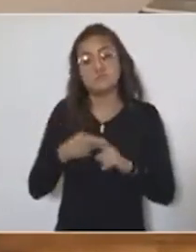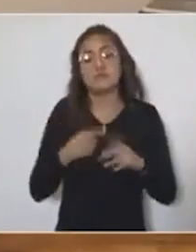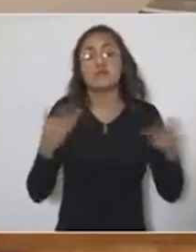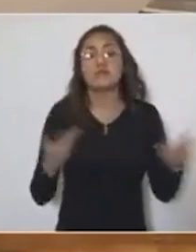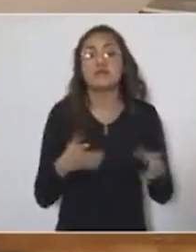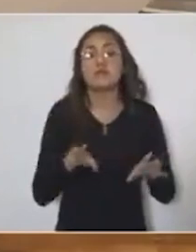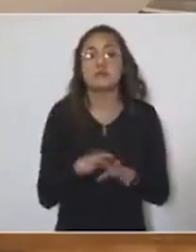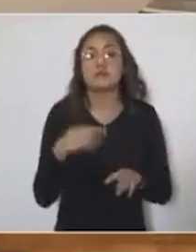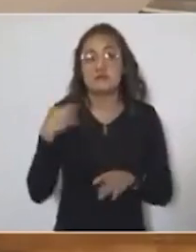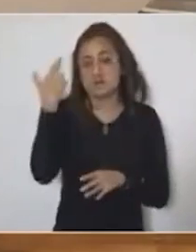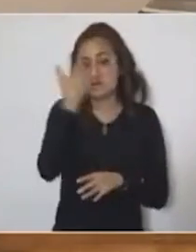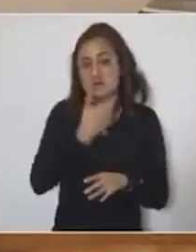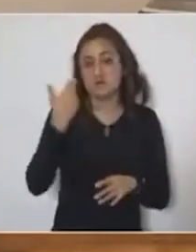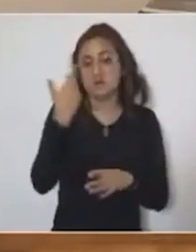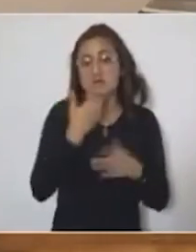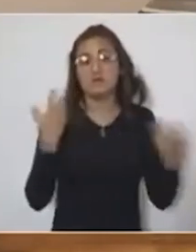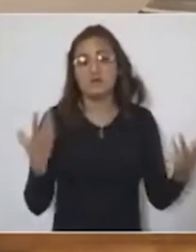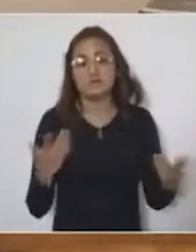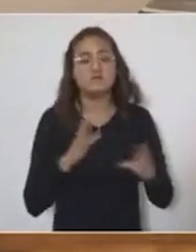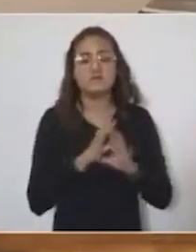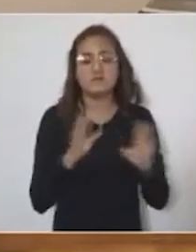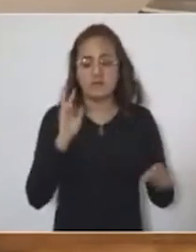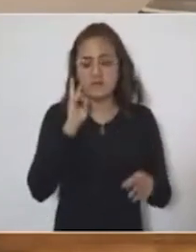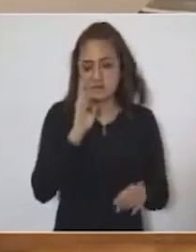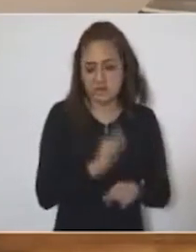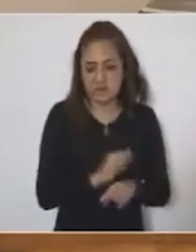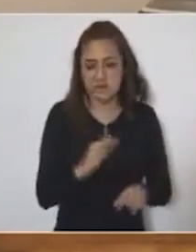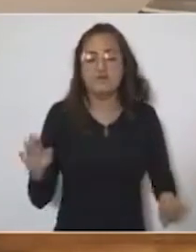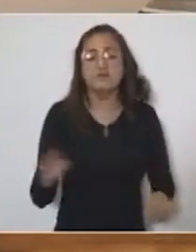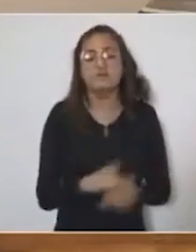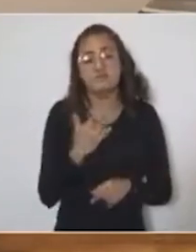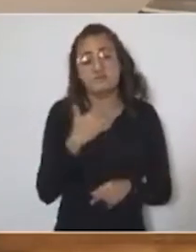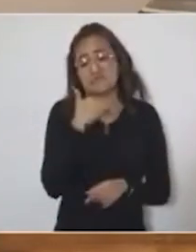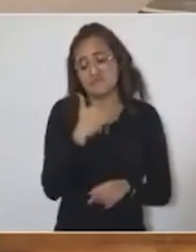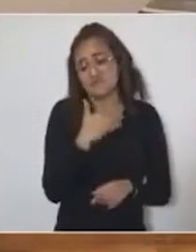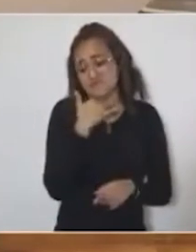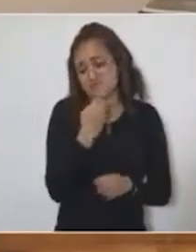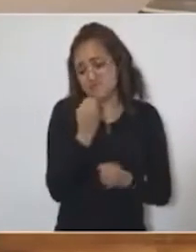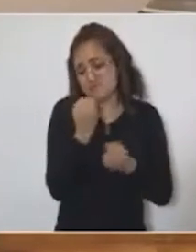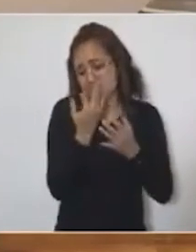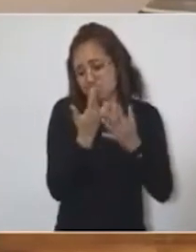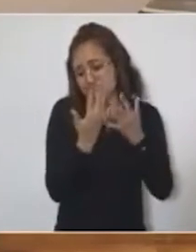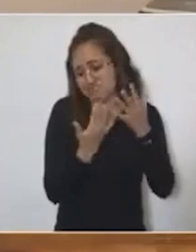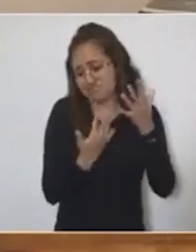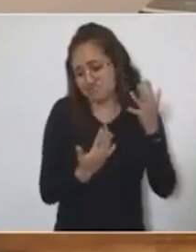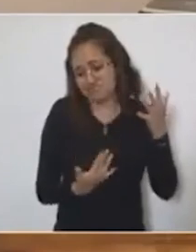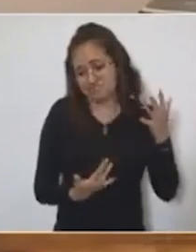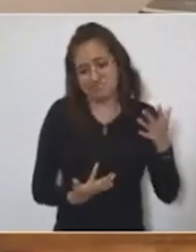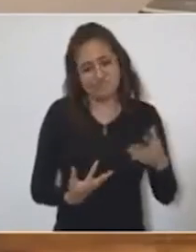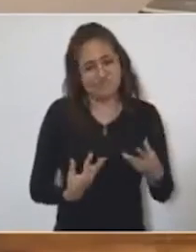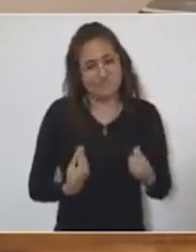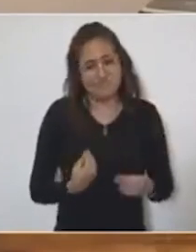para atrás vamos. Y ya salió porquería por todos lados.